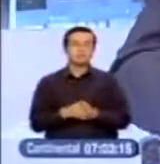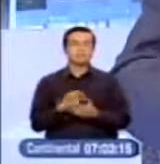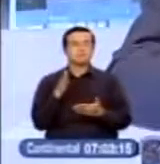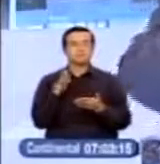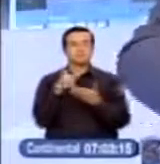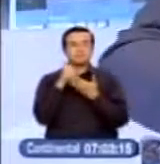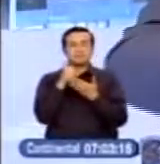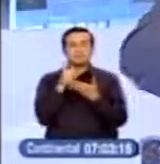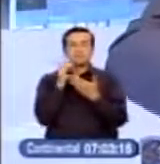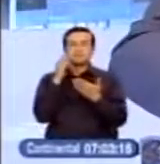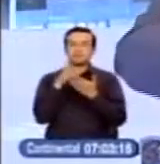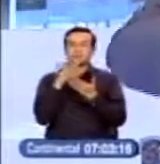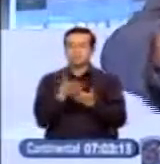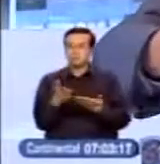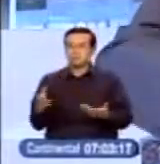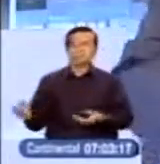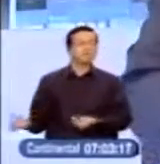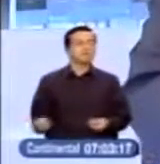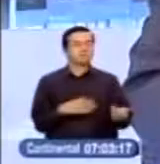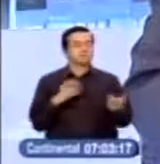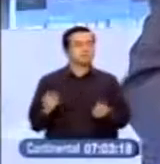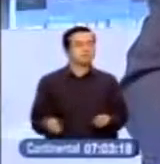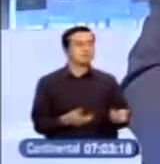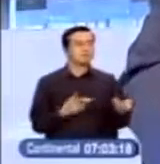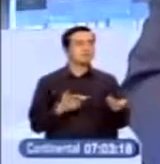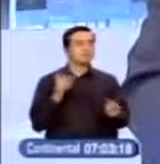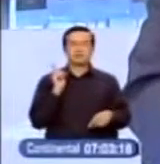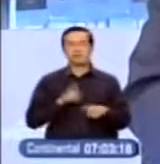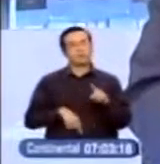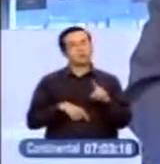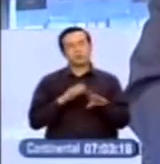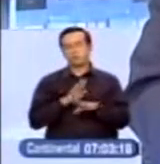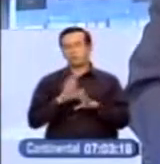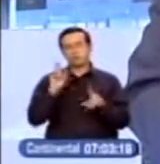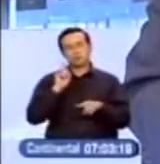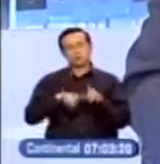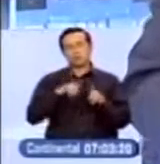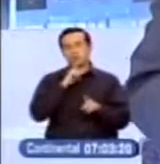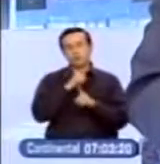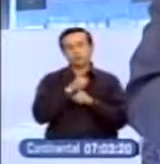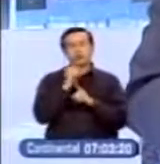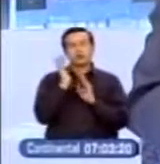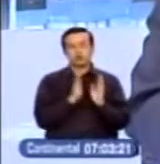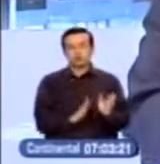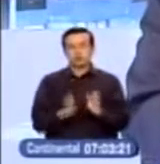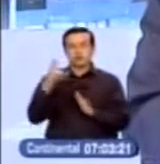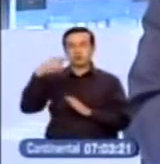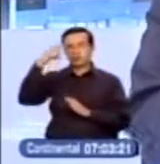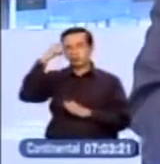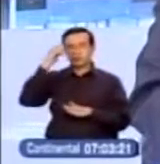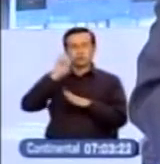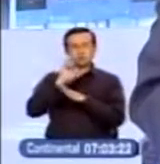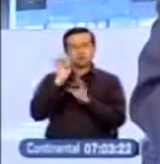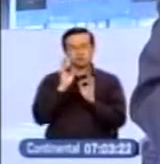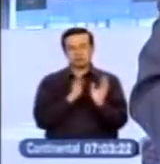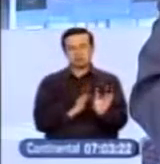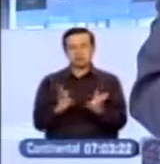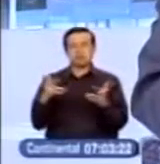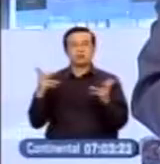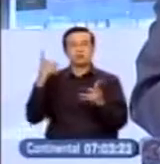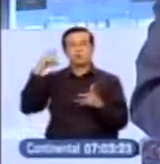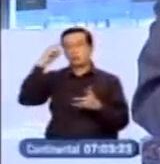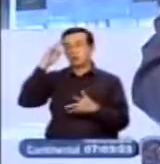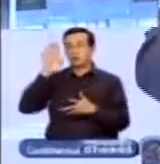llegar nosotros a entregar lo que se ha recogido, pero no puede ser así. Como bien ha organizado el gobierno nacional, el